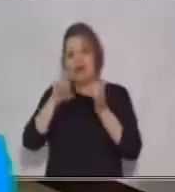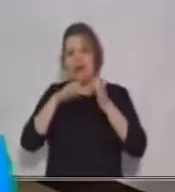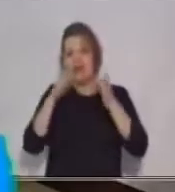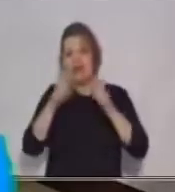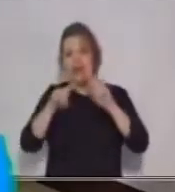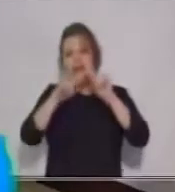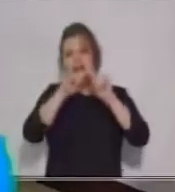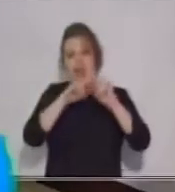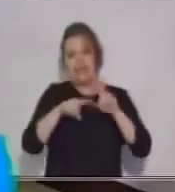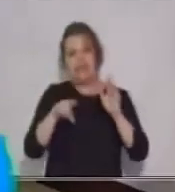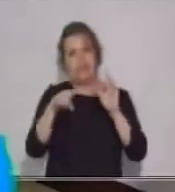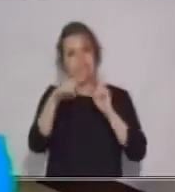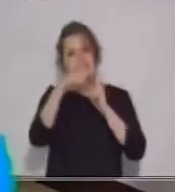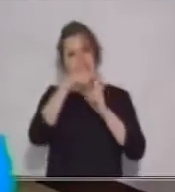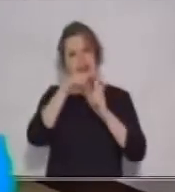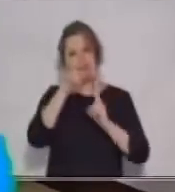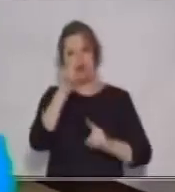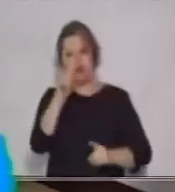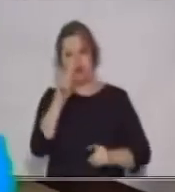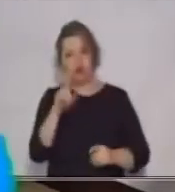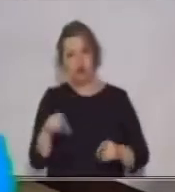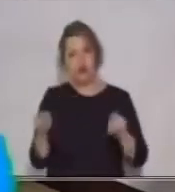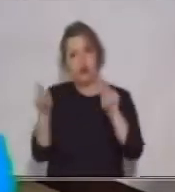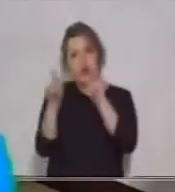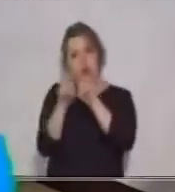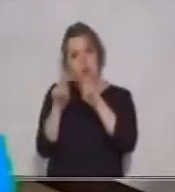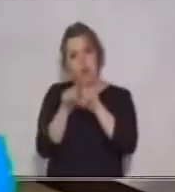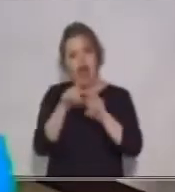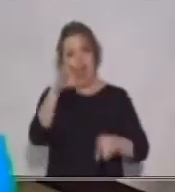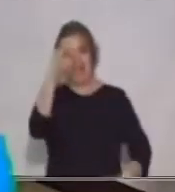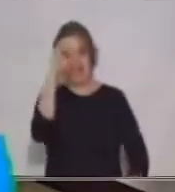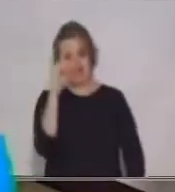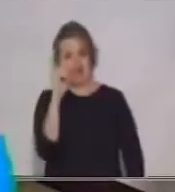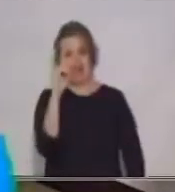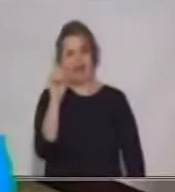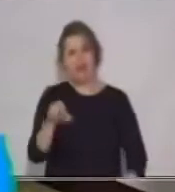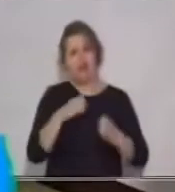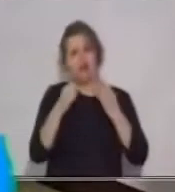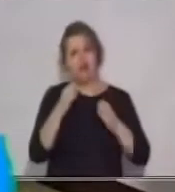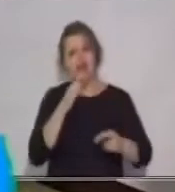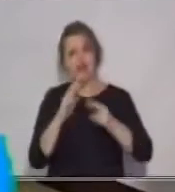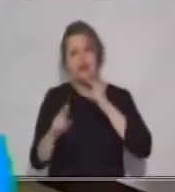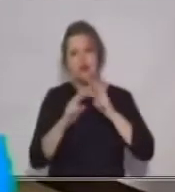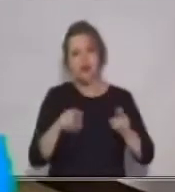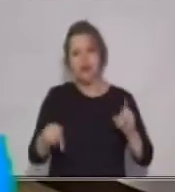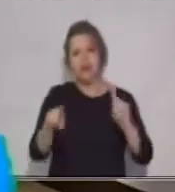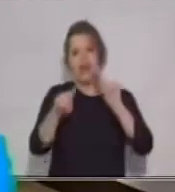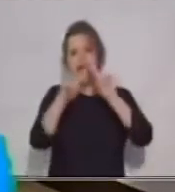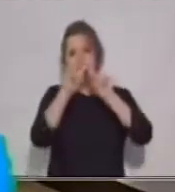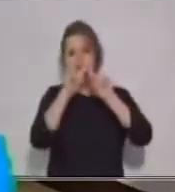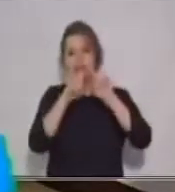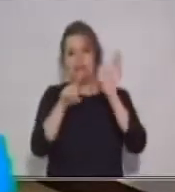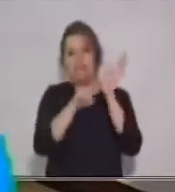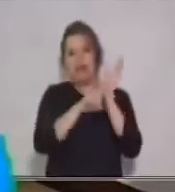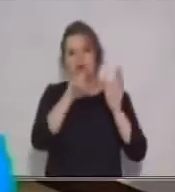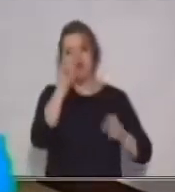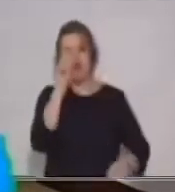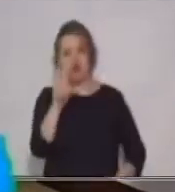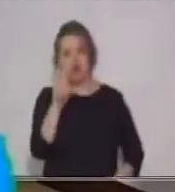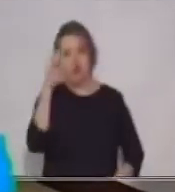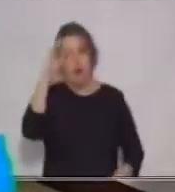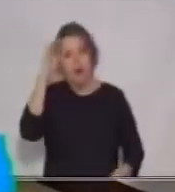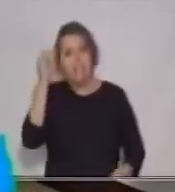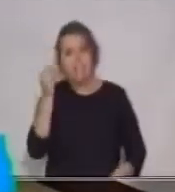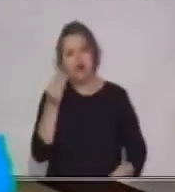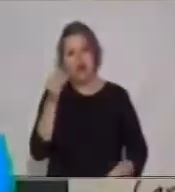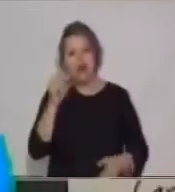más 1 lo vamos a igualar a 0. Entonces nos va a quedar como resultado X menos 1. Porque este